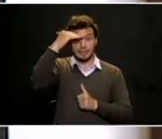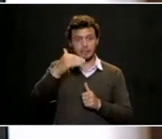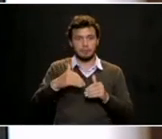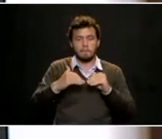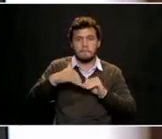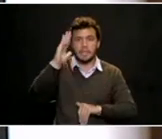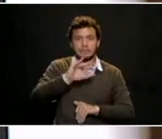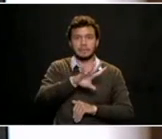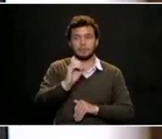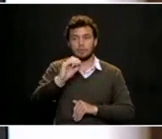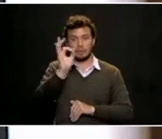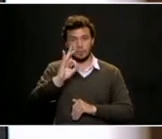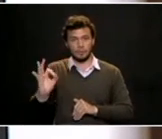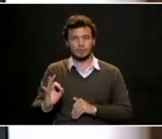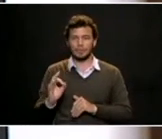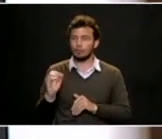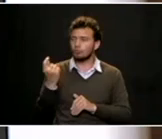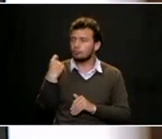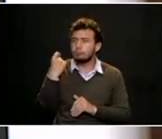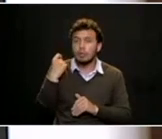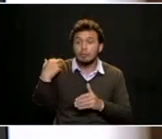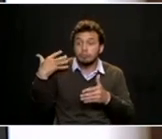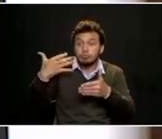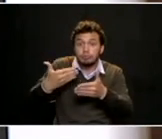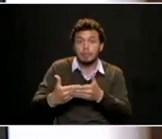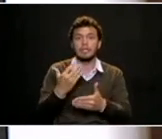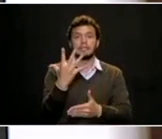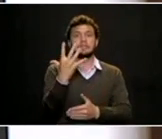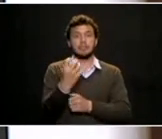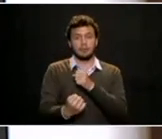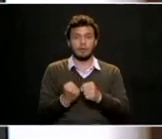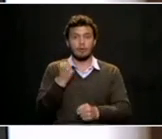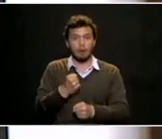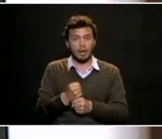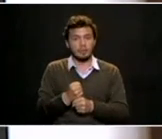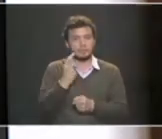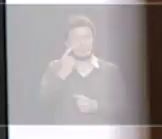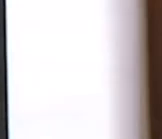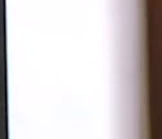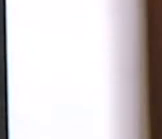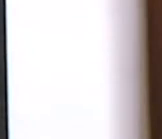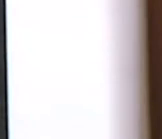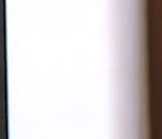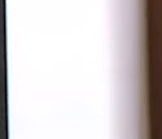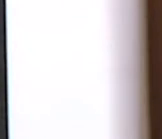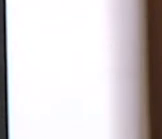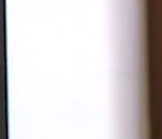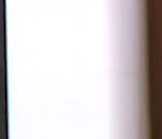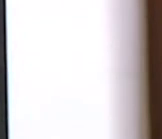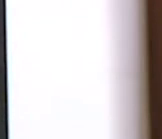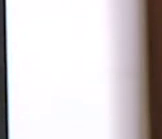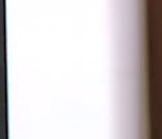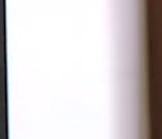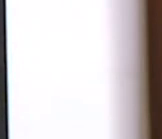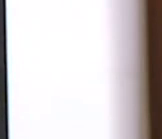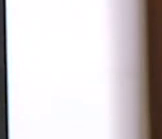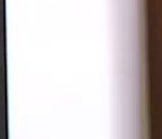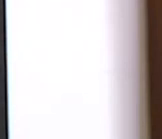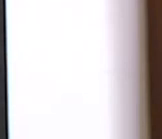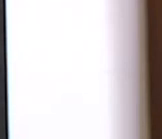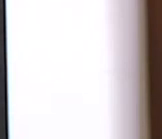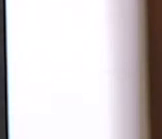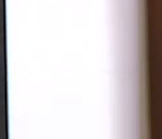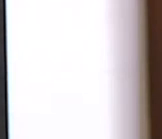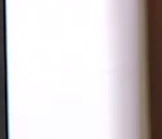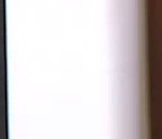últimos 5 años. Sin embargo, pues se corren el riesgo de promover la explotación sexual y el consumo de estupefacientes.